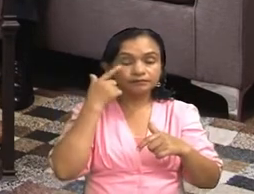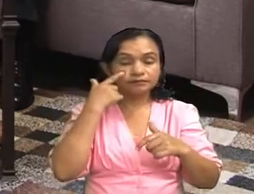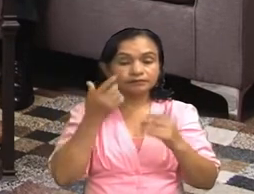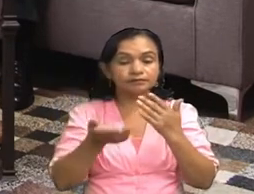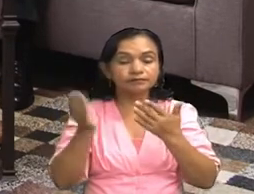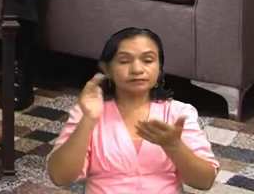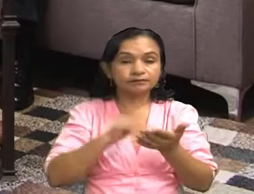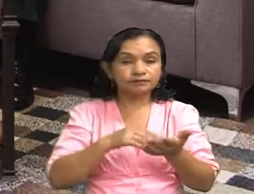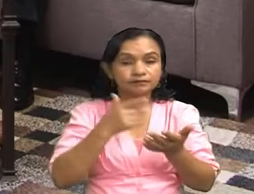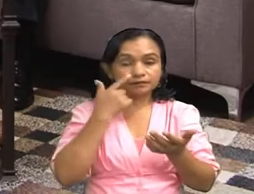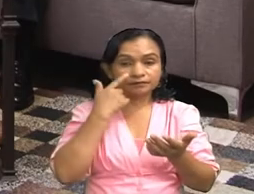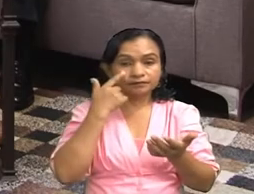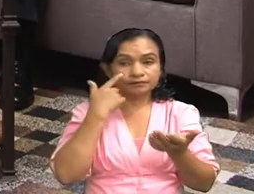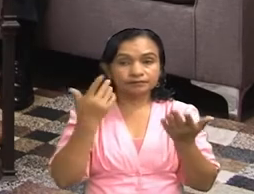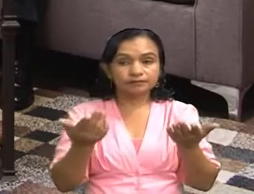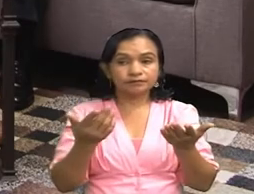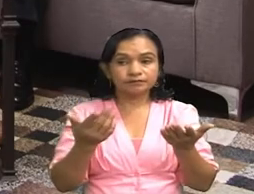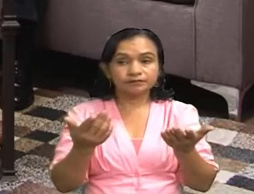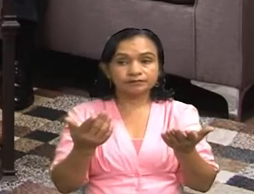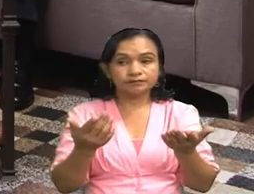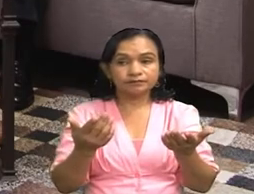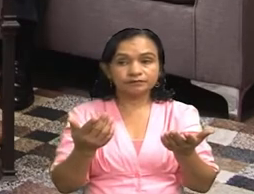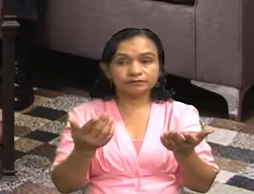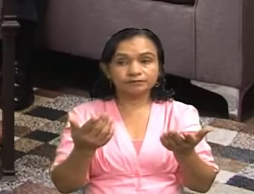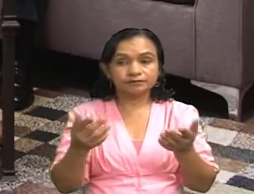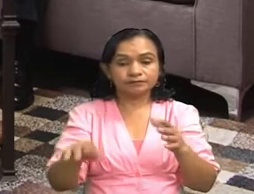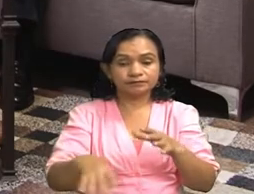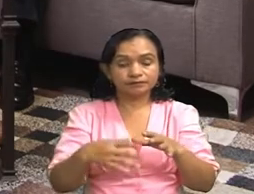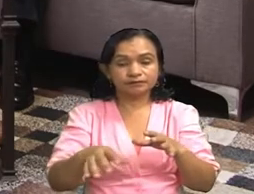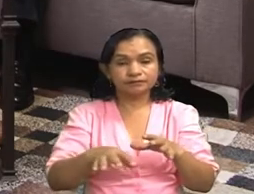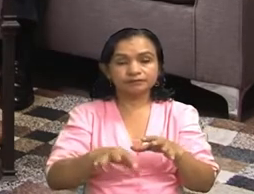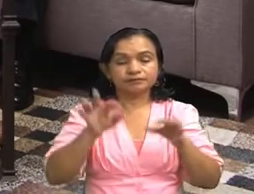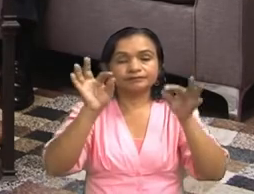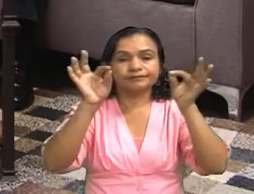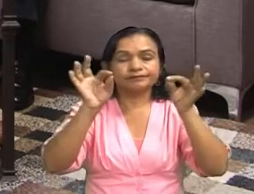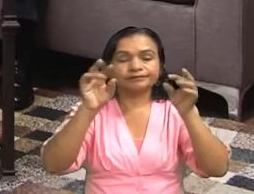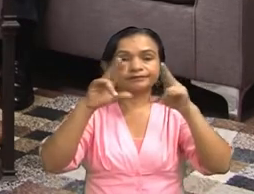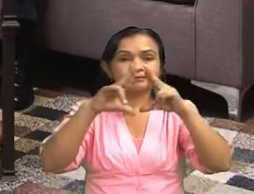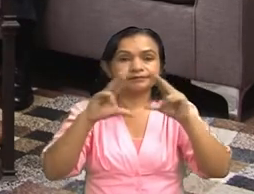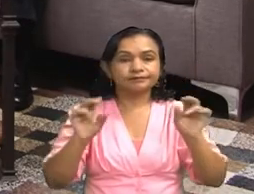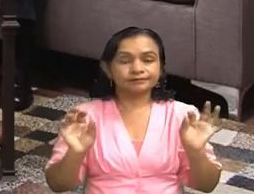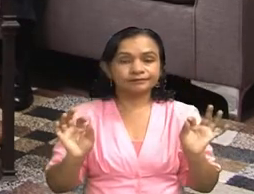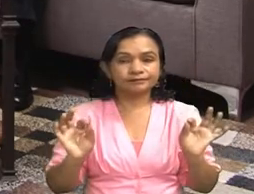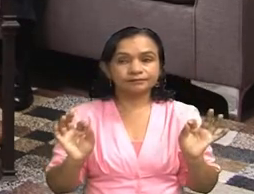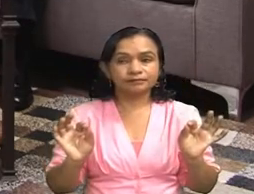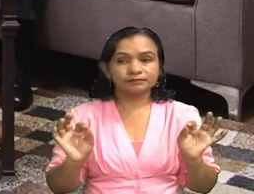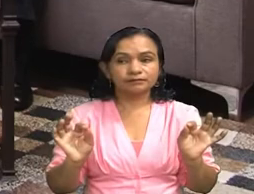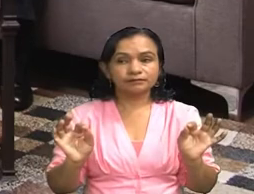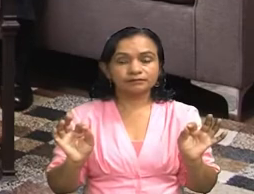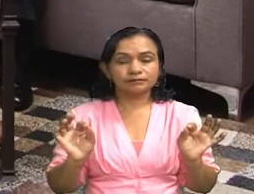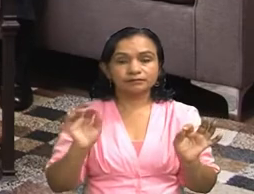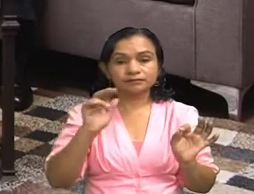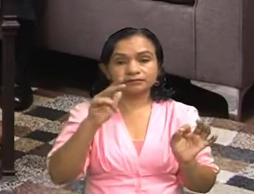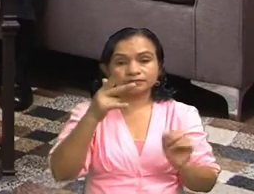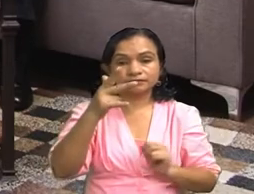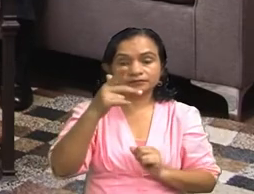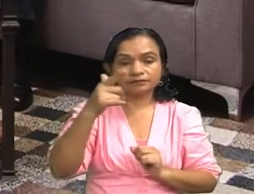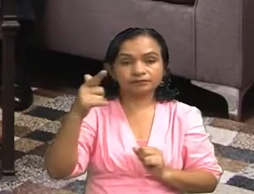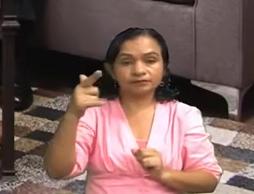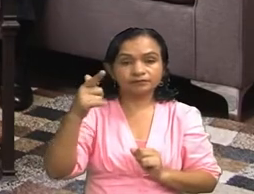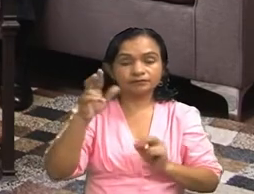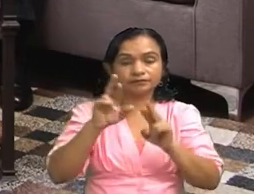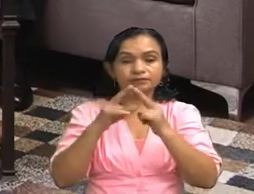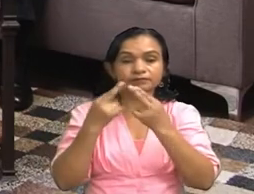vez. Para certificar. Dicen que salió en una tómbola, pero salió de primero a Nicaragua. Durante la 87